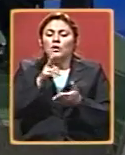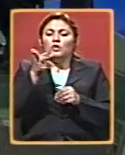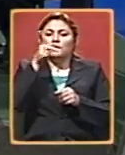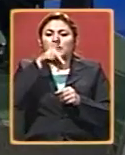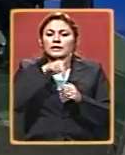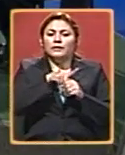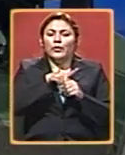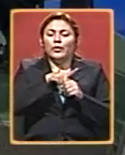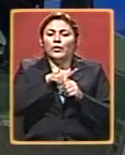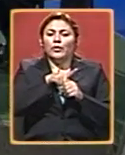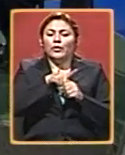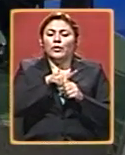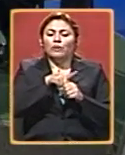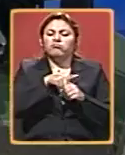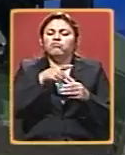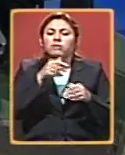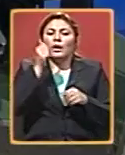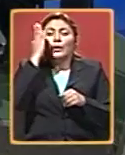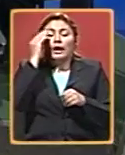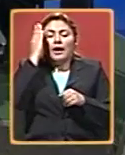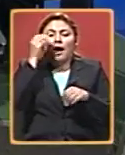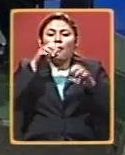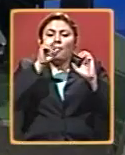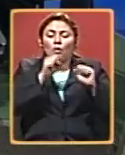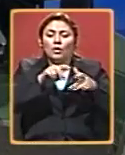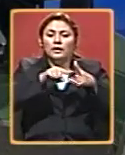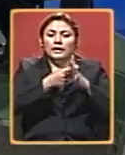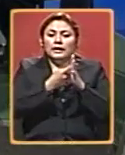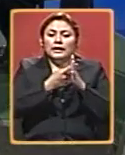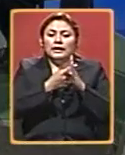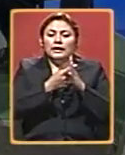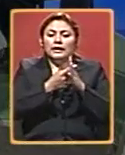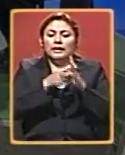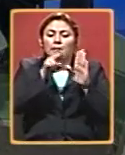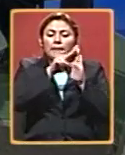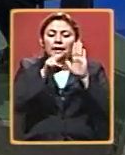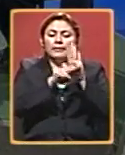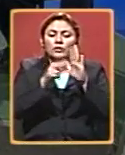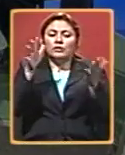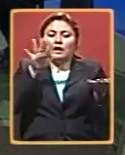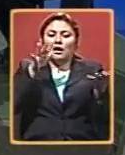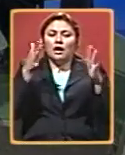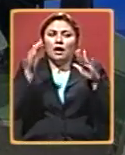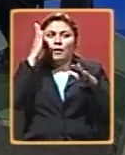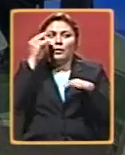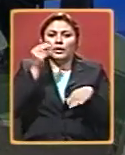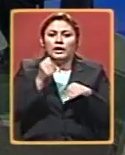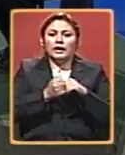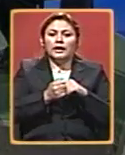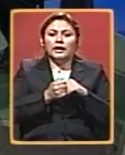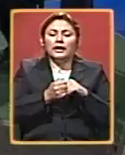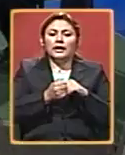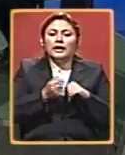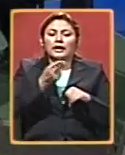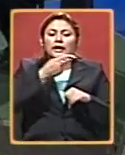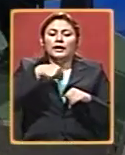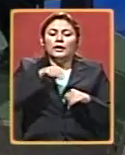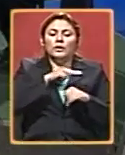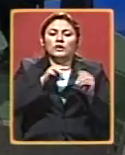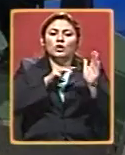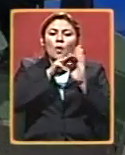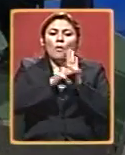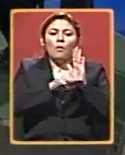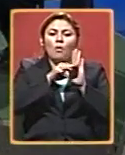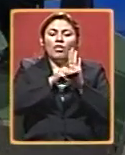participó es justamente de poder empezar a tener algunos parámetros de comparación, porque ciertamente nuestro modelo